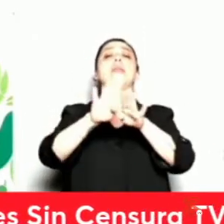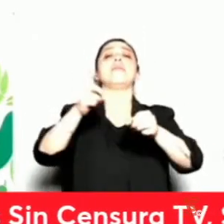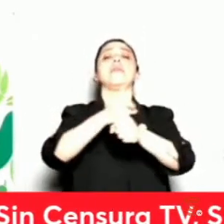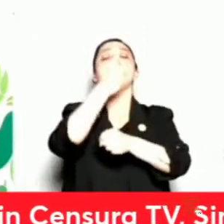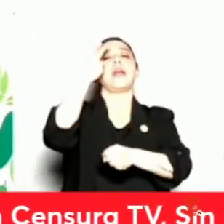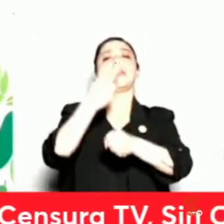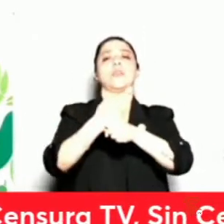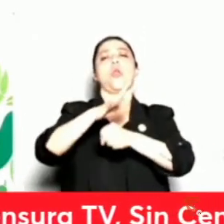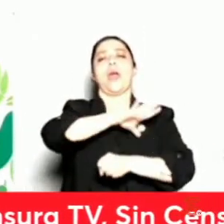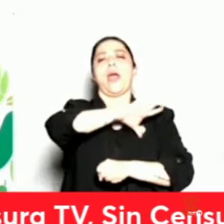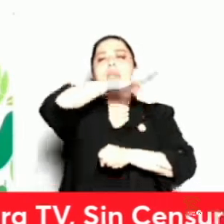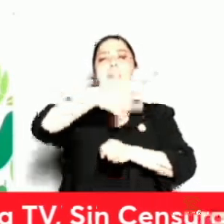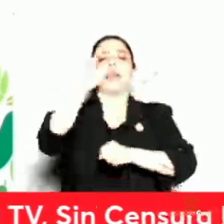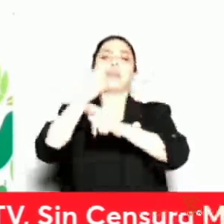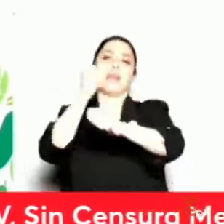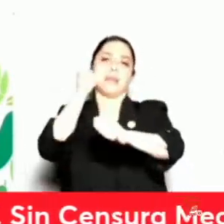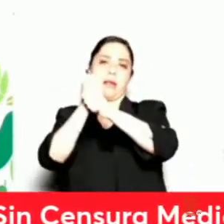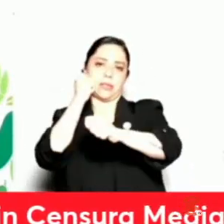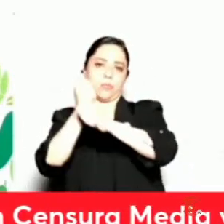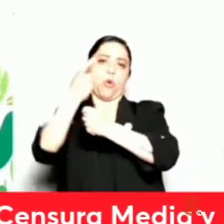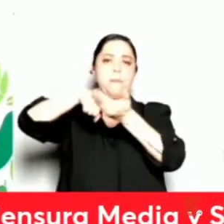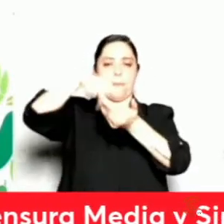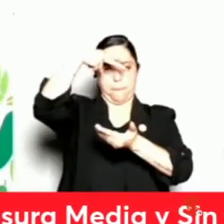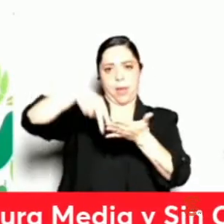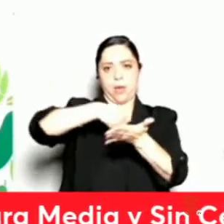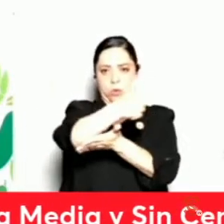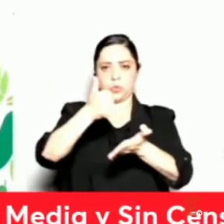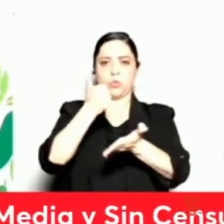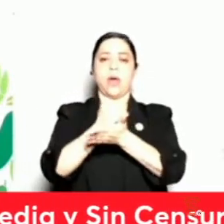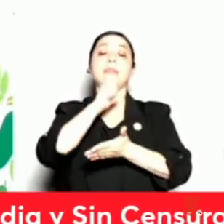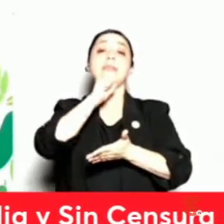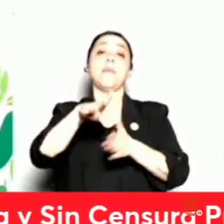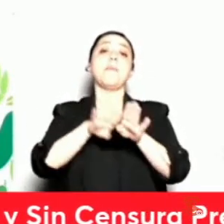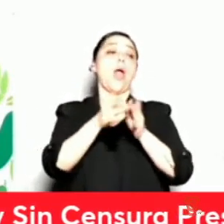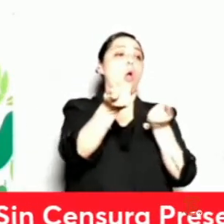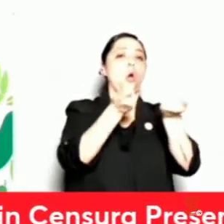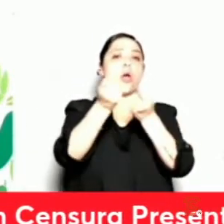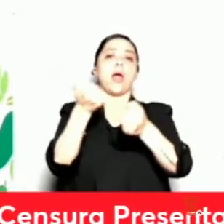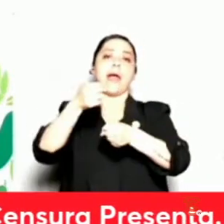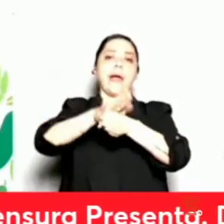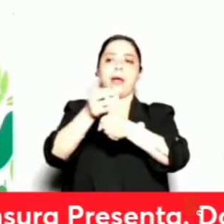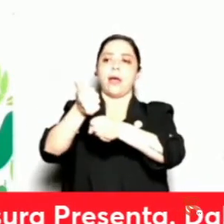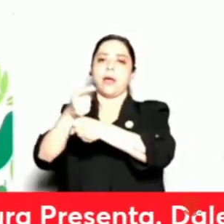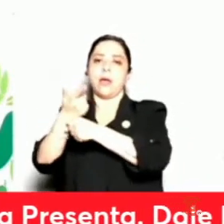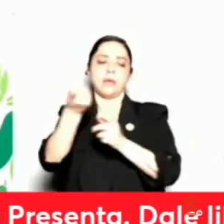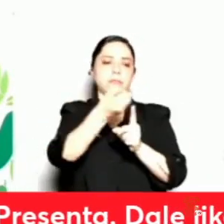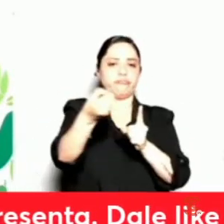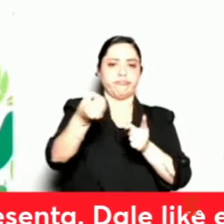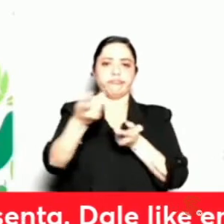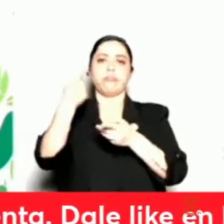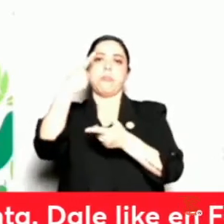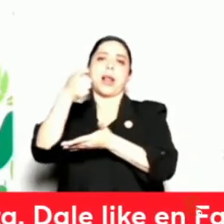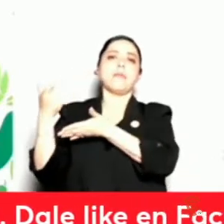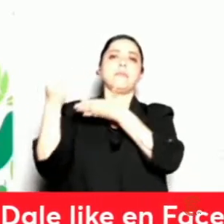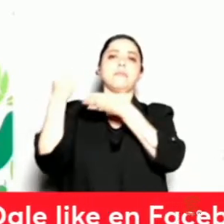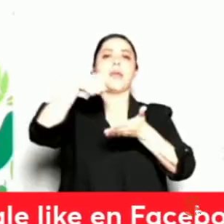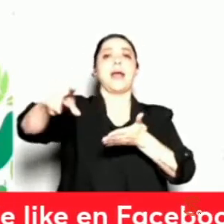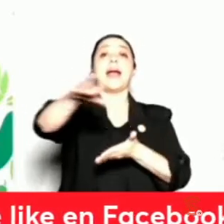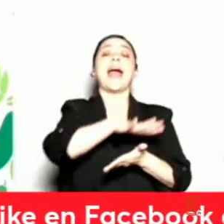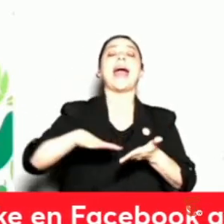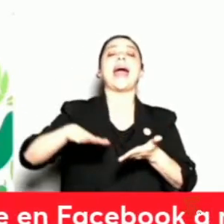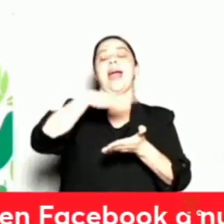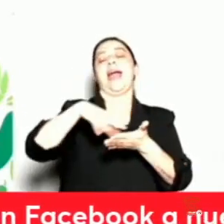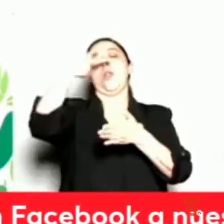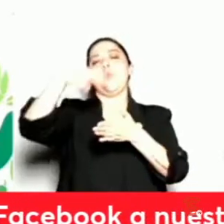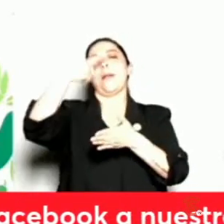en la Secretaría de Transporte y Vialidad de la Ciudad de México, así como coordinador y administrador general del Fideicomiso de la Central de Abastos. Ha